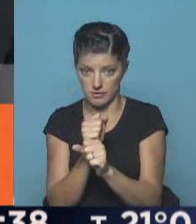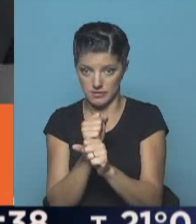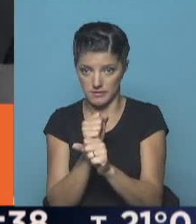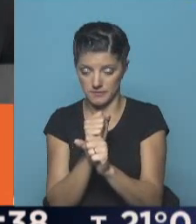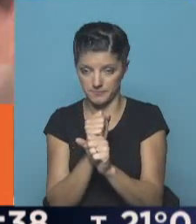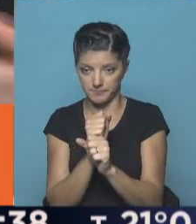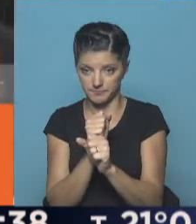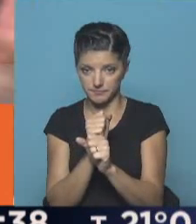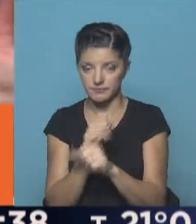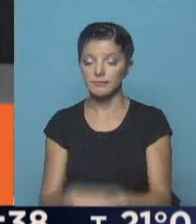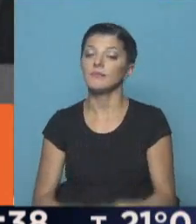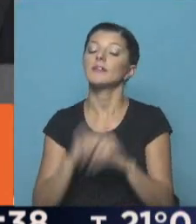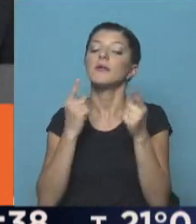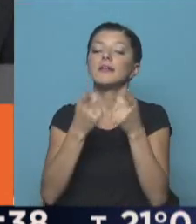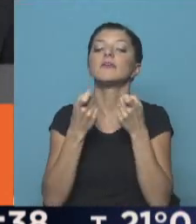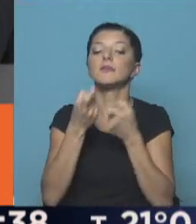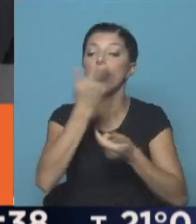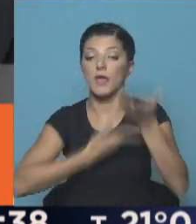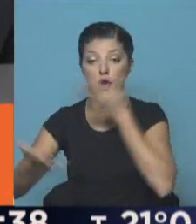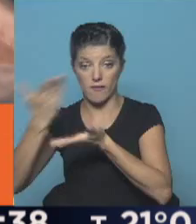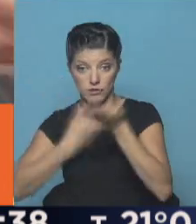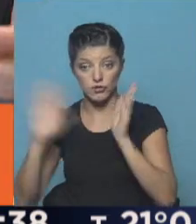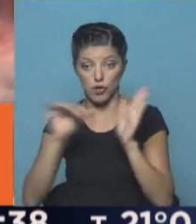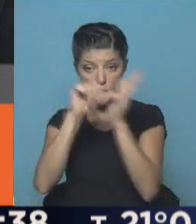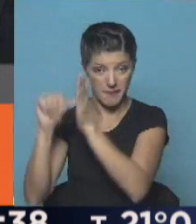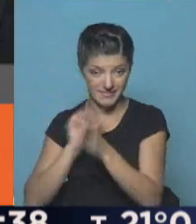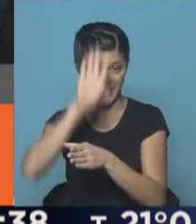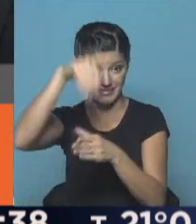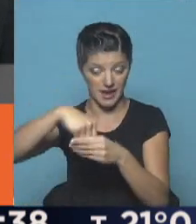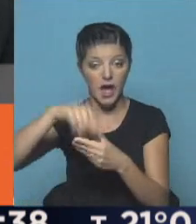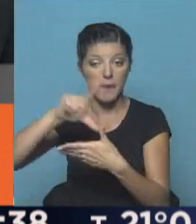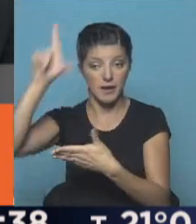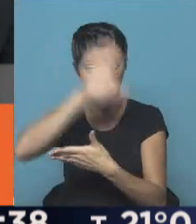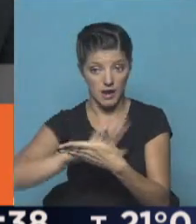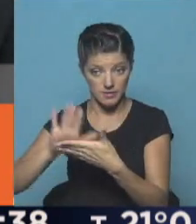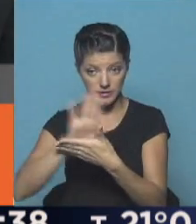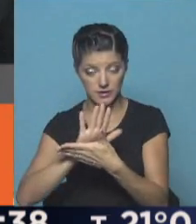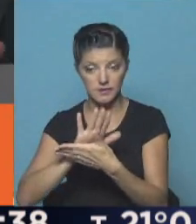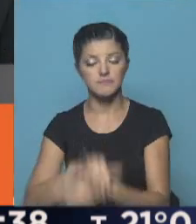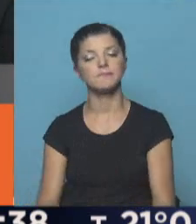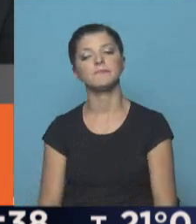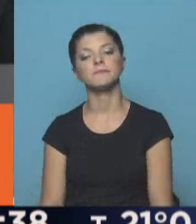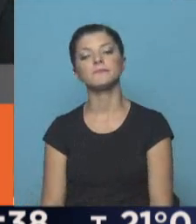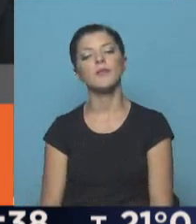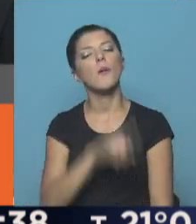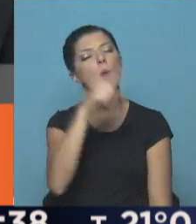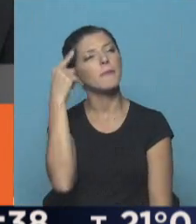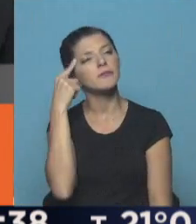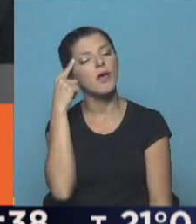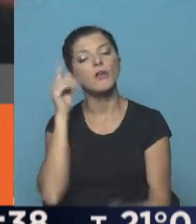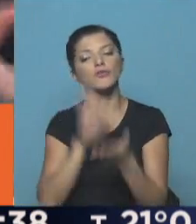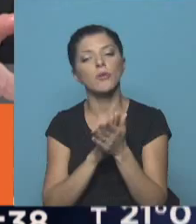y la necesidad de mayor colaboración entre nuestros países y el encuentro de agendas comunes. ¿Cómo observa estos cambios que se